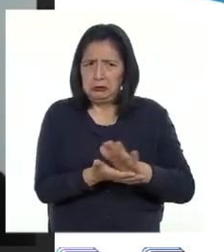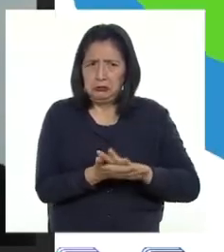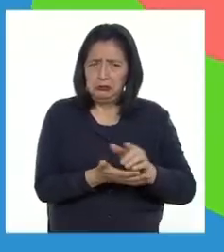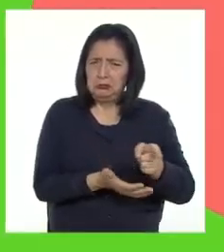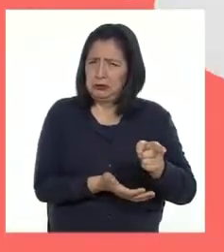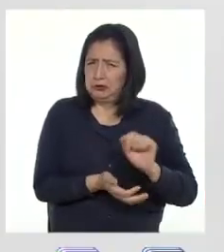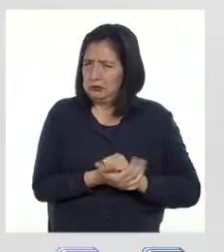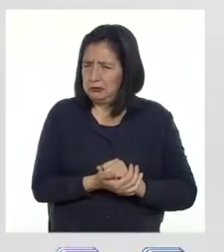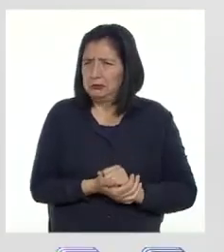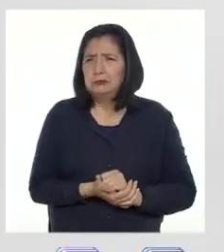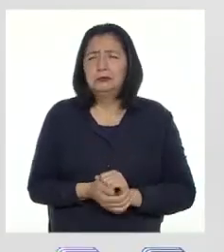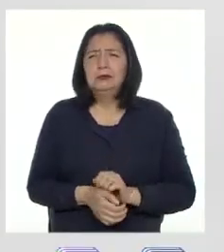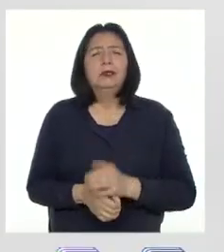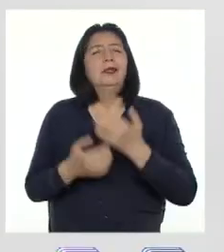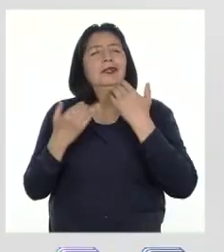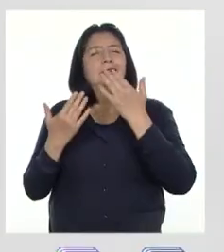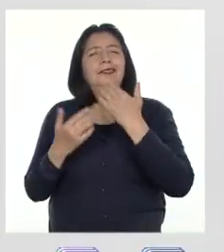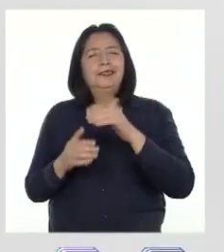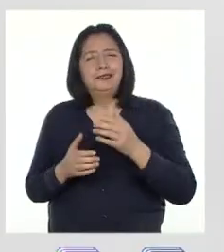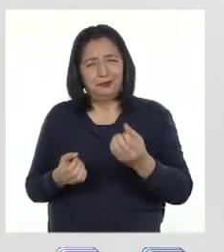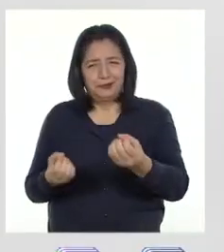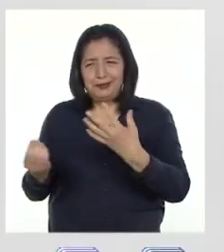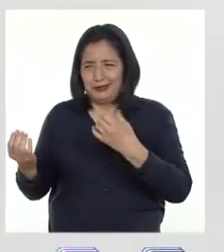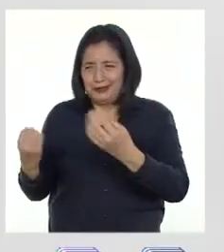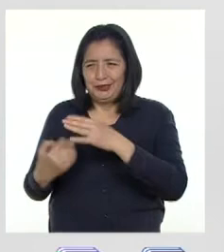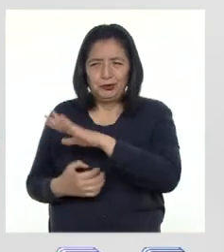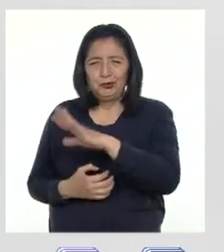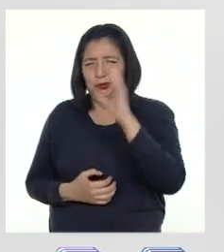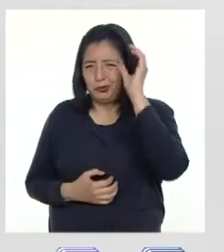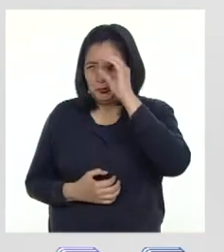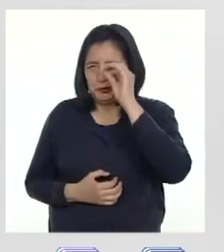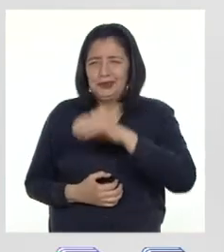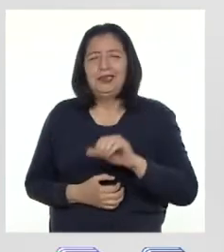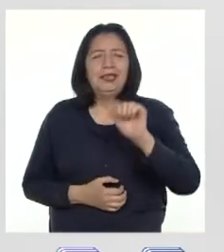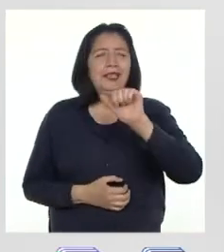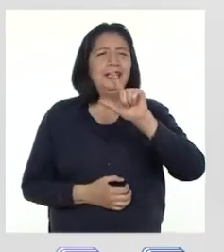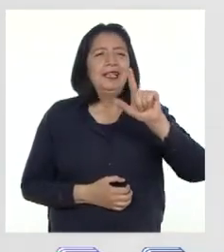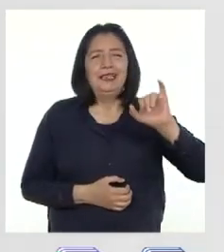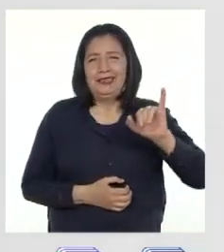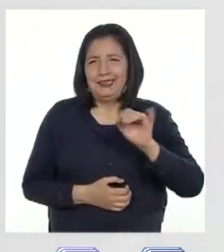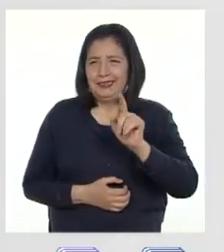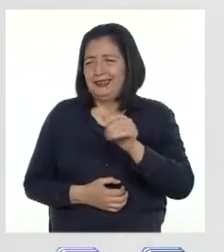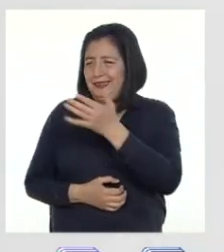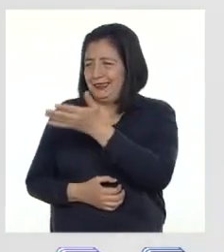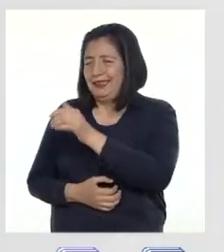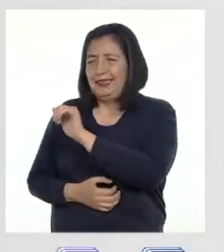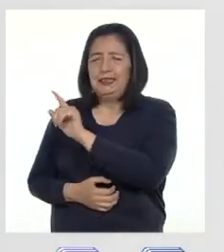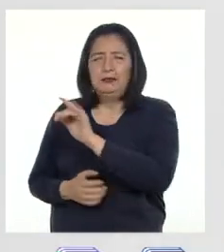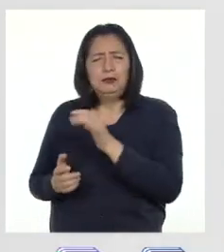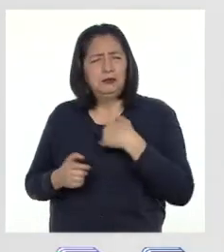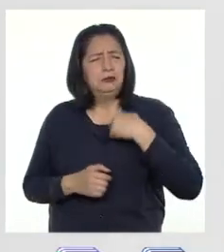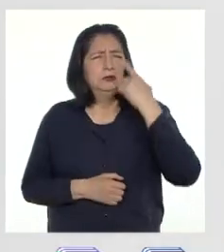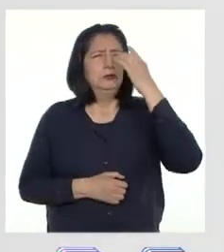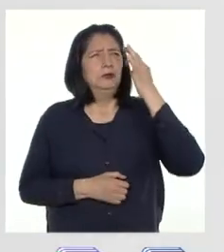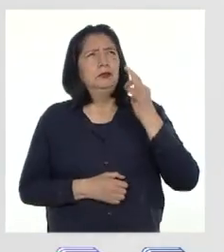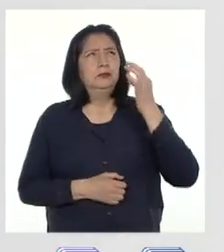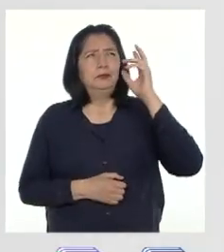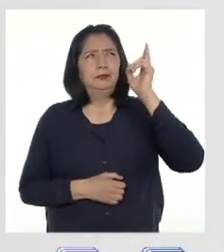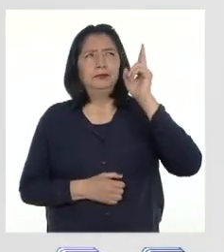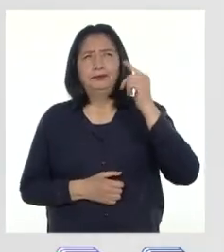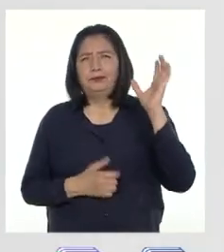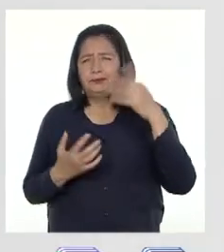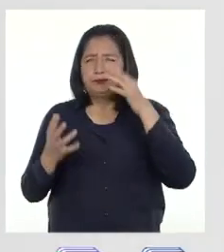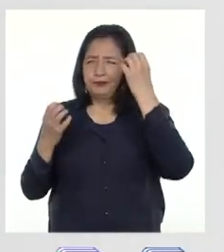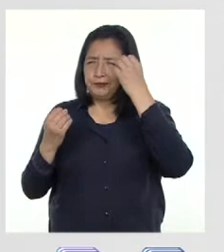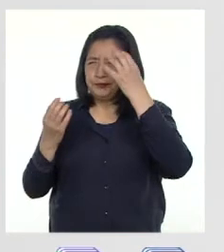hogar. Gracias por compartir sus opiniones, Alejandra y Álvaro. Profesor, creo que con todo esto ya tenemos toda